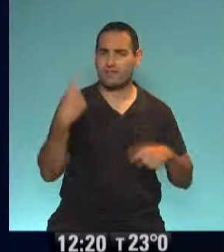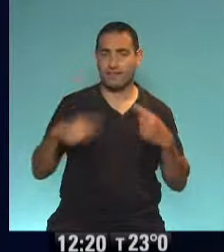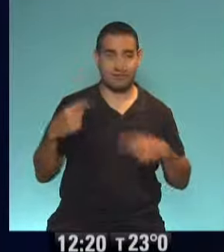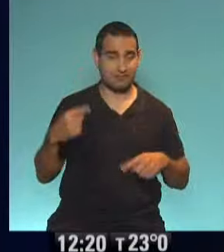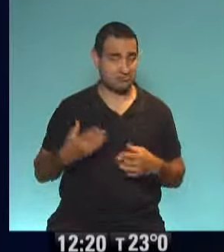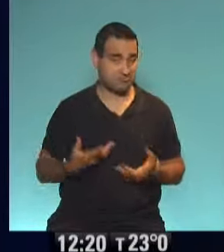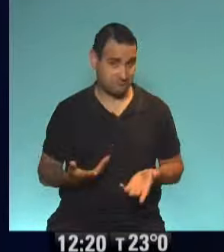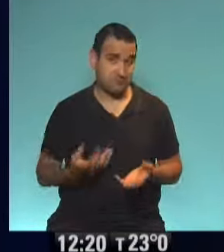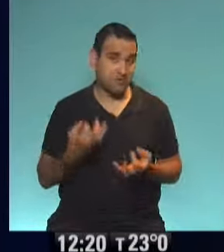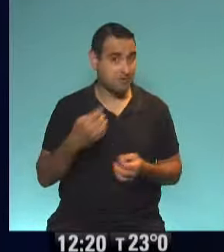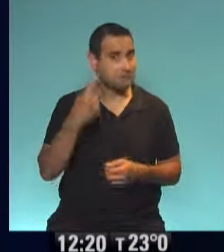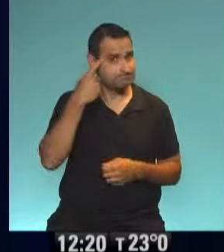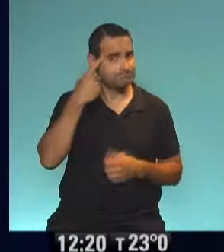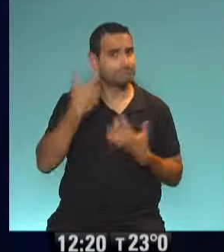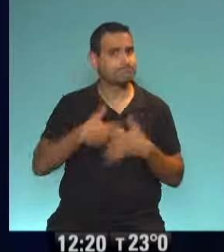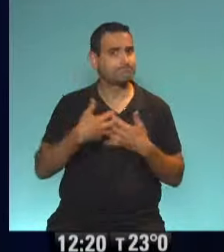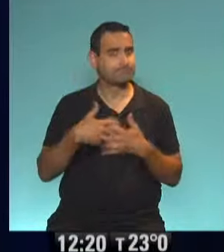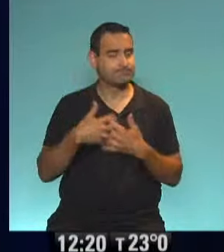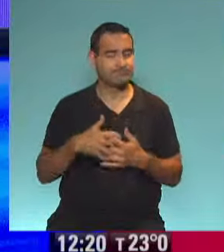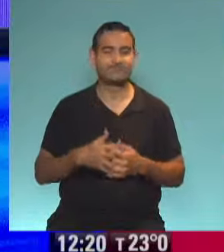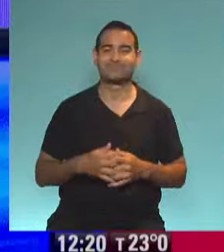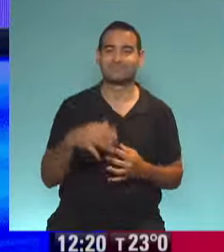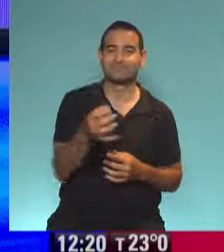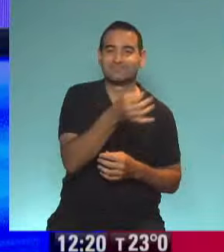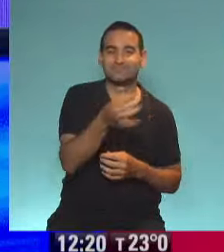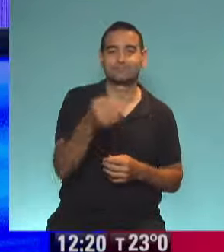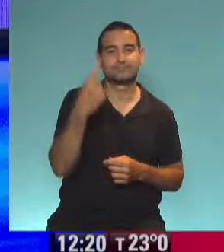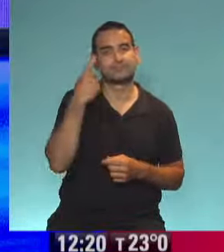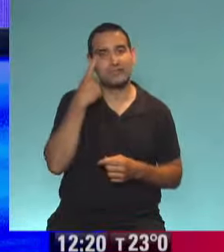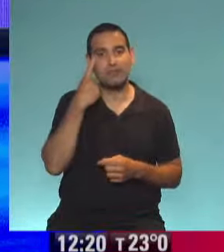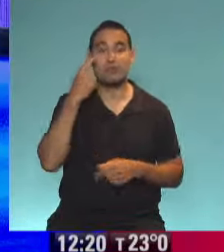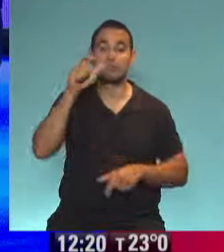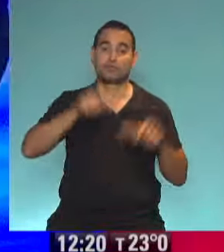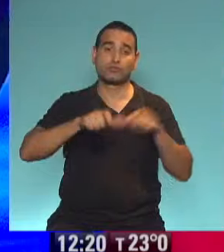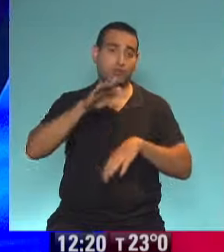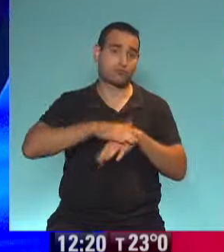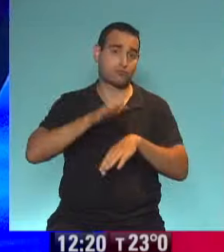que podemos reflexionar y revisar. Claro, porque uno piensa en la responsabilidad